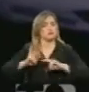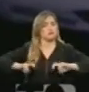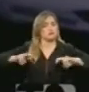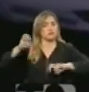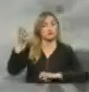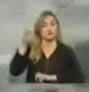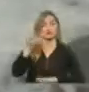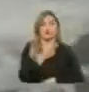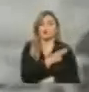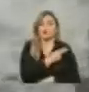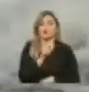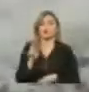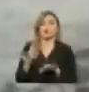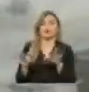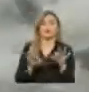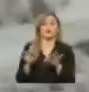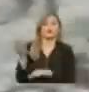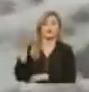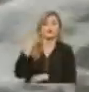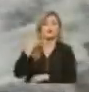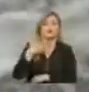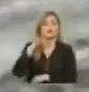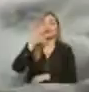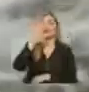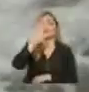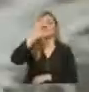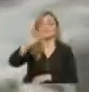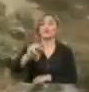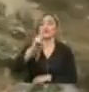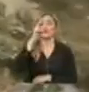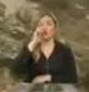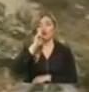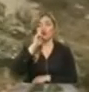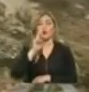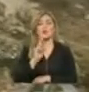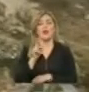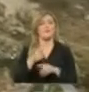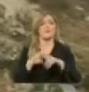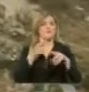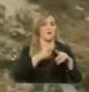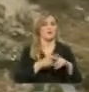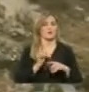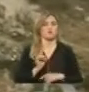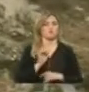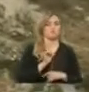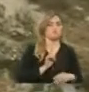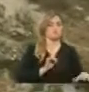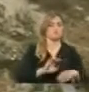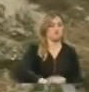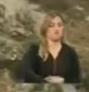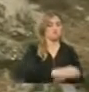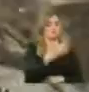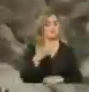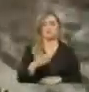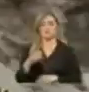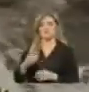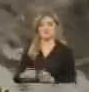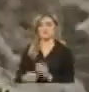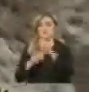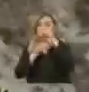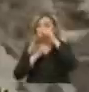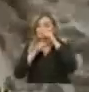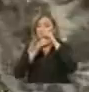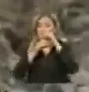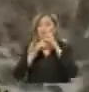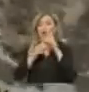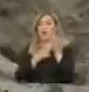Blanca Ríos explica que el pasado 5 de junio recogieron varias muestras que fueron analizadas química y